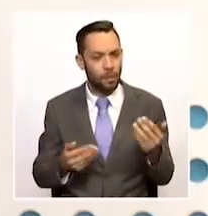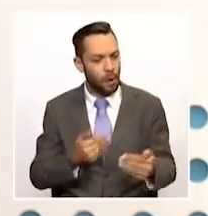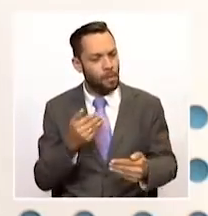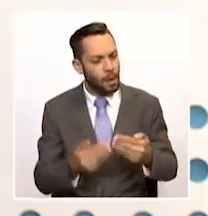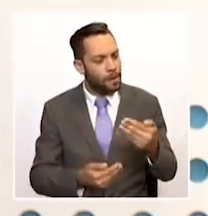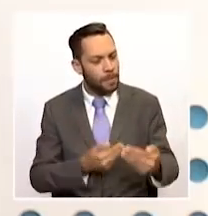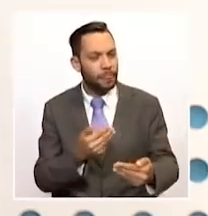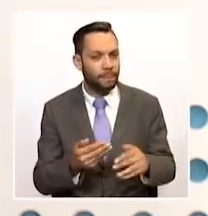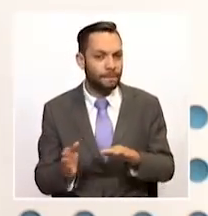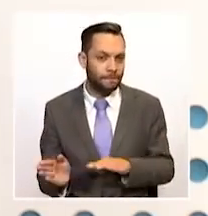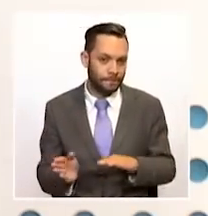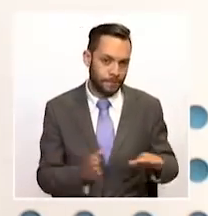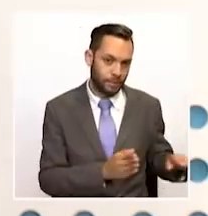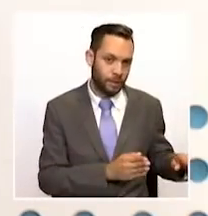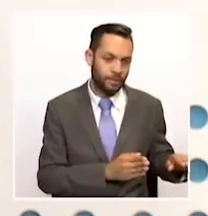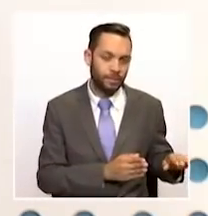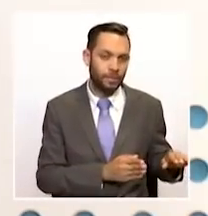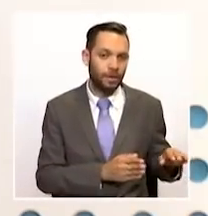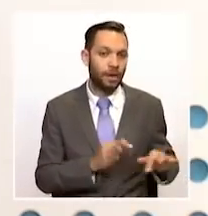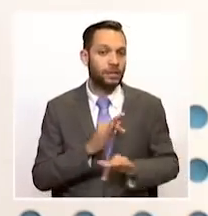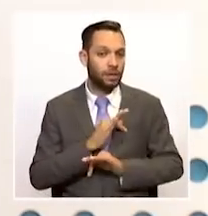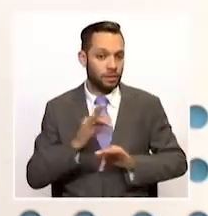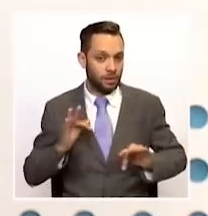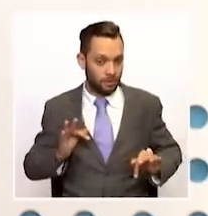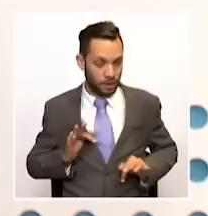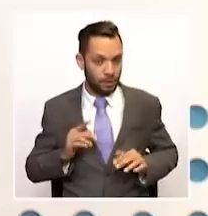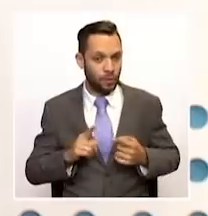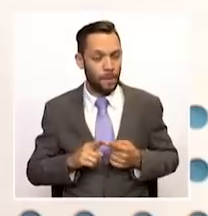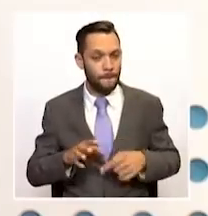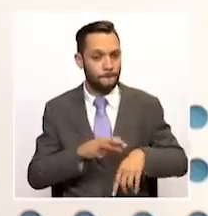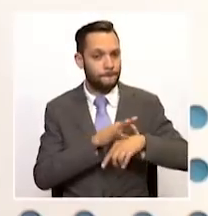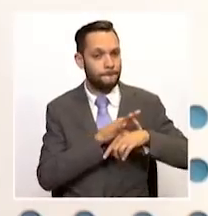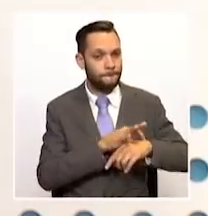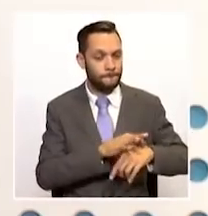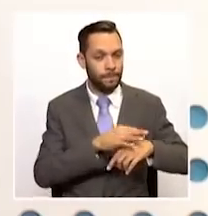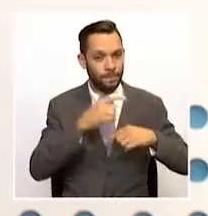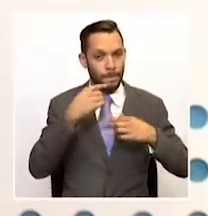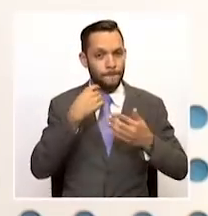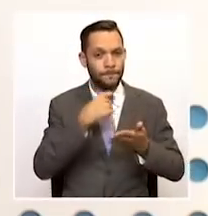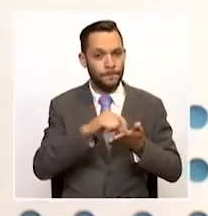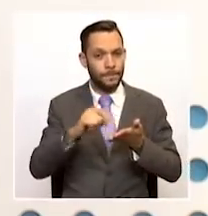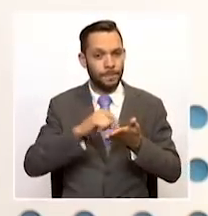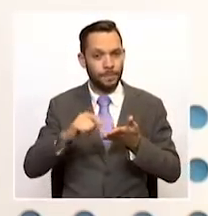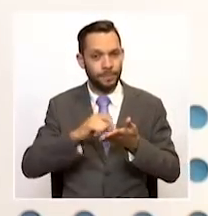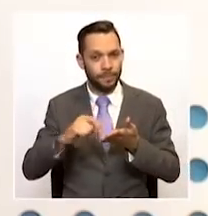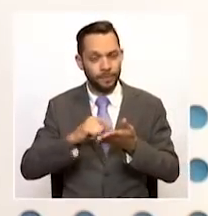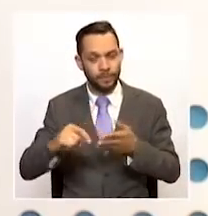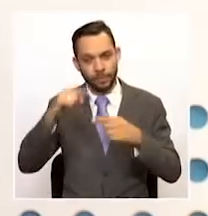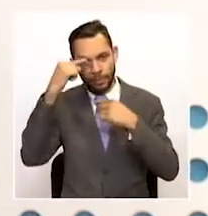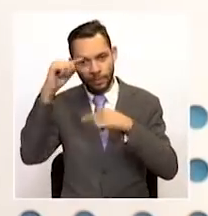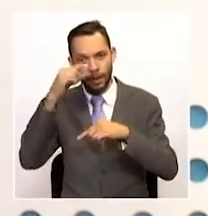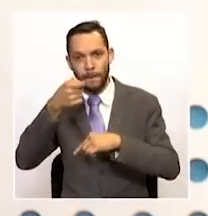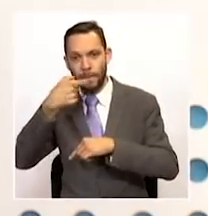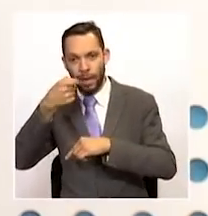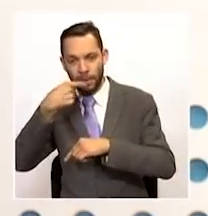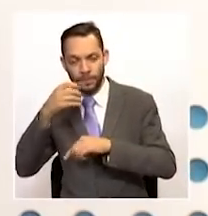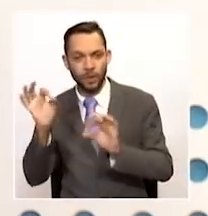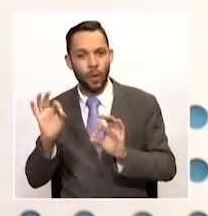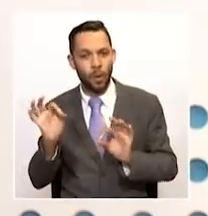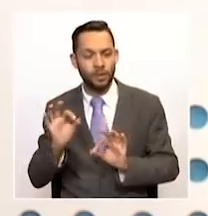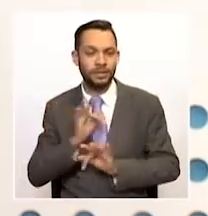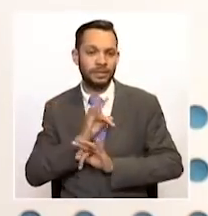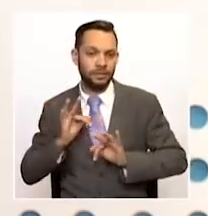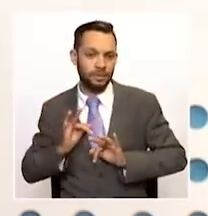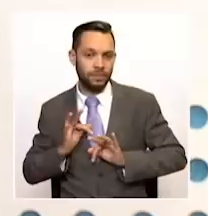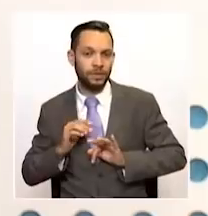hay tratamientos que pueden ser médicos con tratamientos medicamentosos con rehabilitación y tratamientos ya invasivos